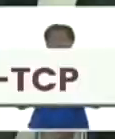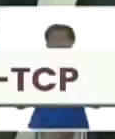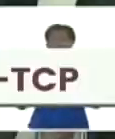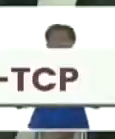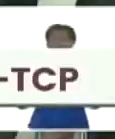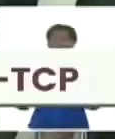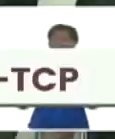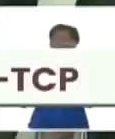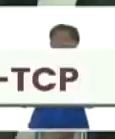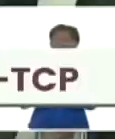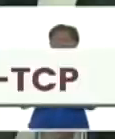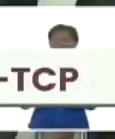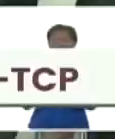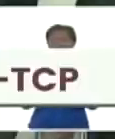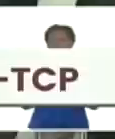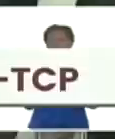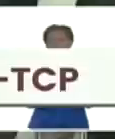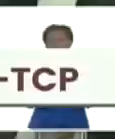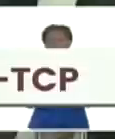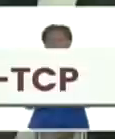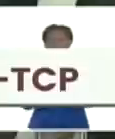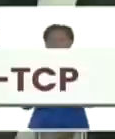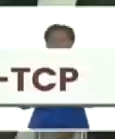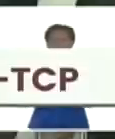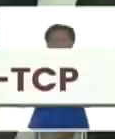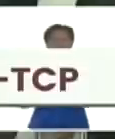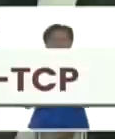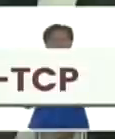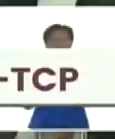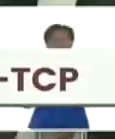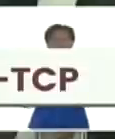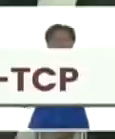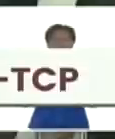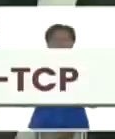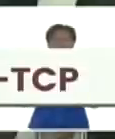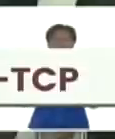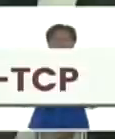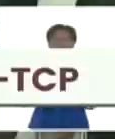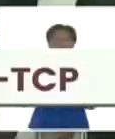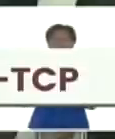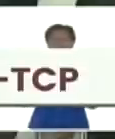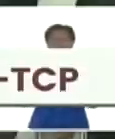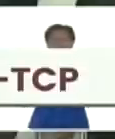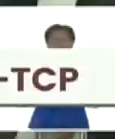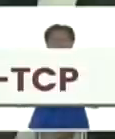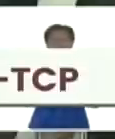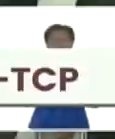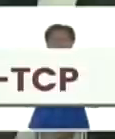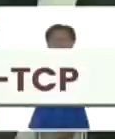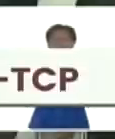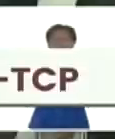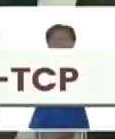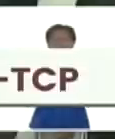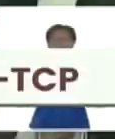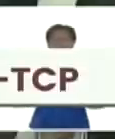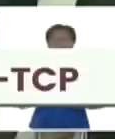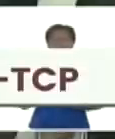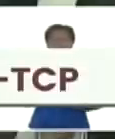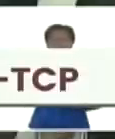la recuperación de la pandemia, hablamos de separaciones injustas.